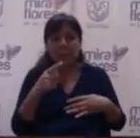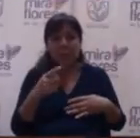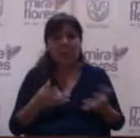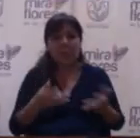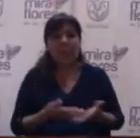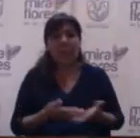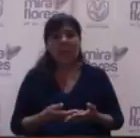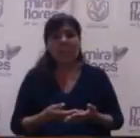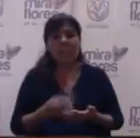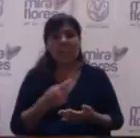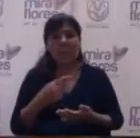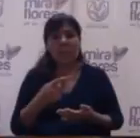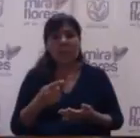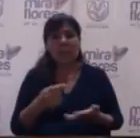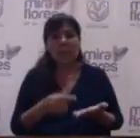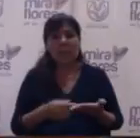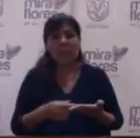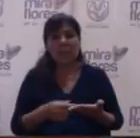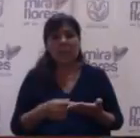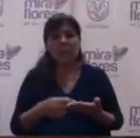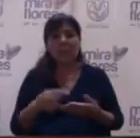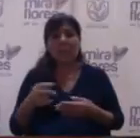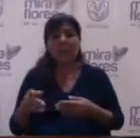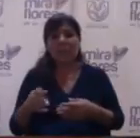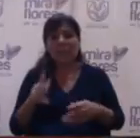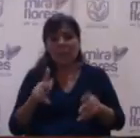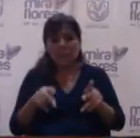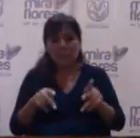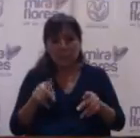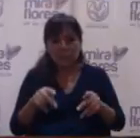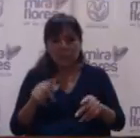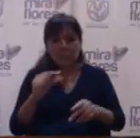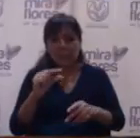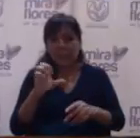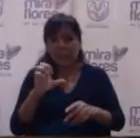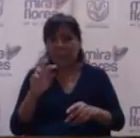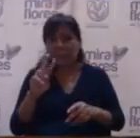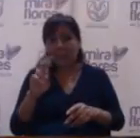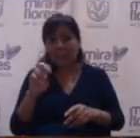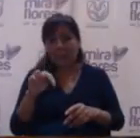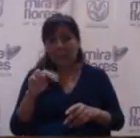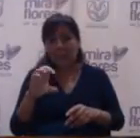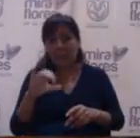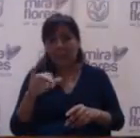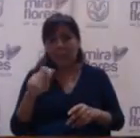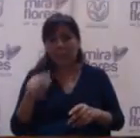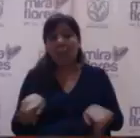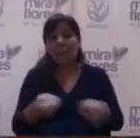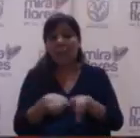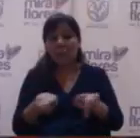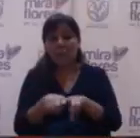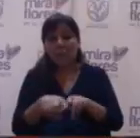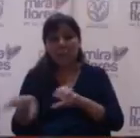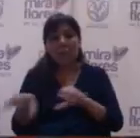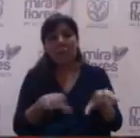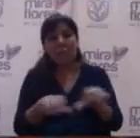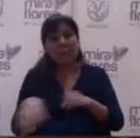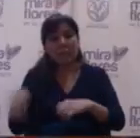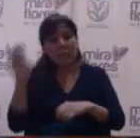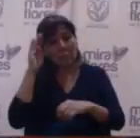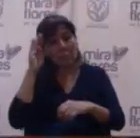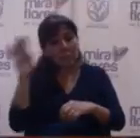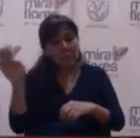de la gerencia, que debe realizar la gerencia de seguridad ciudadana, sino también lo que debe realizar la Policía Nacional, la Compañía de